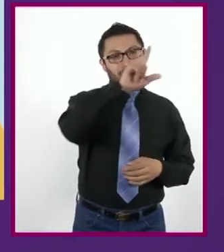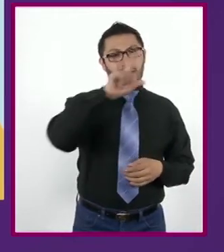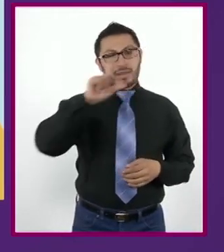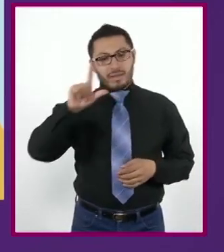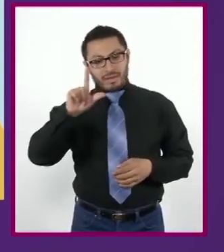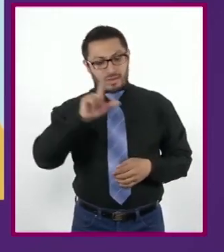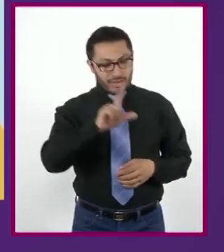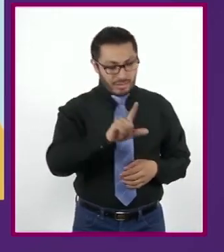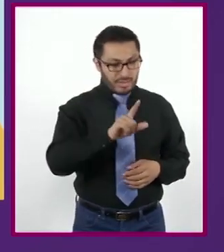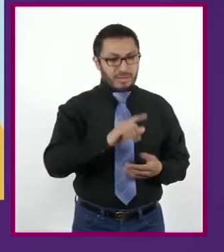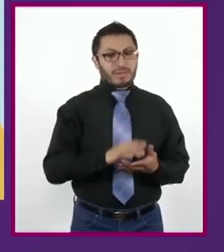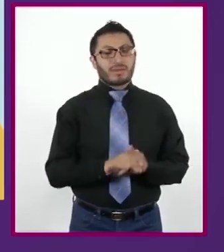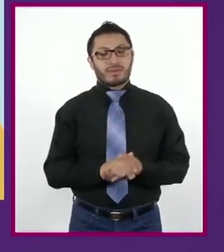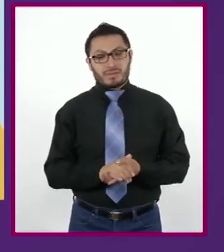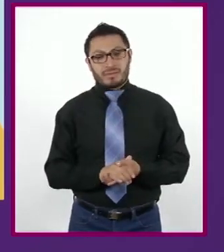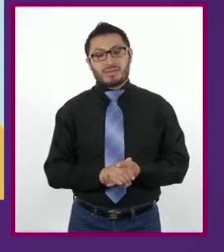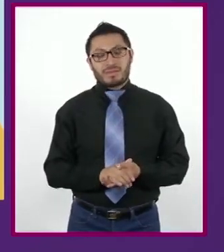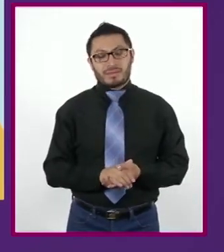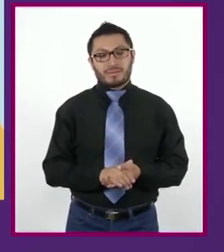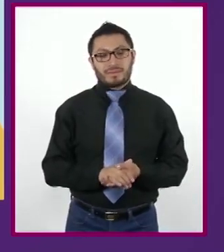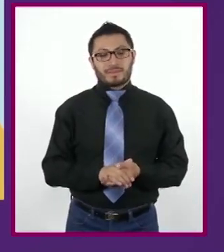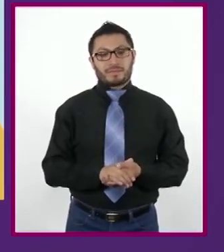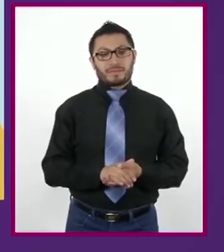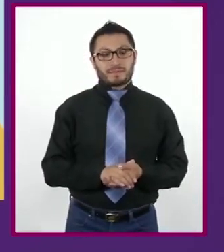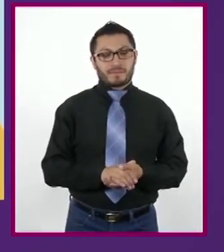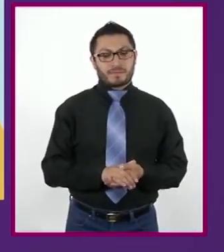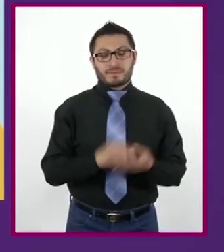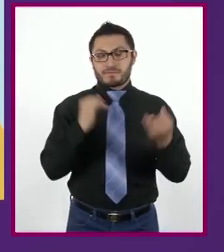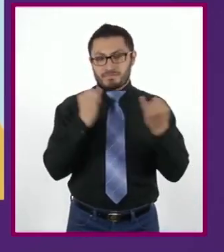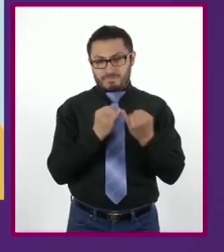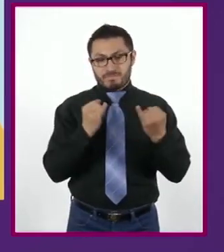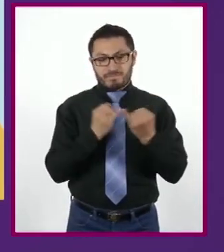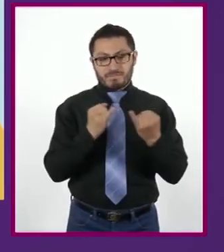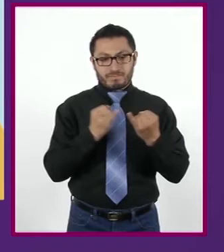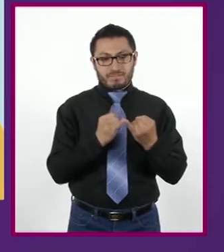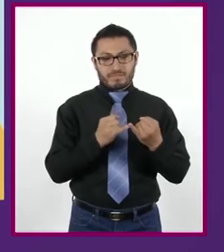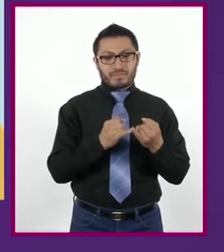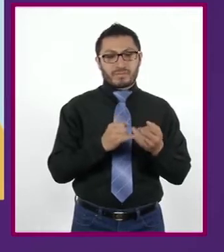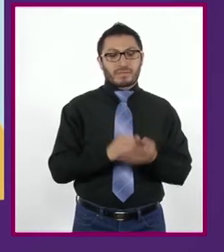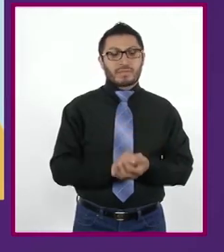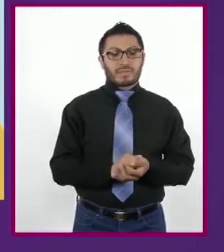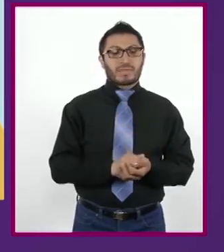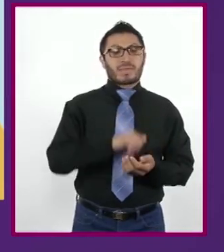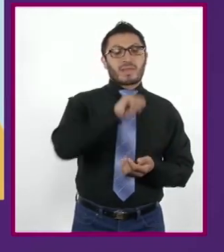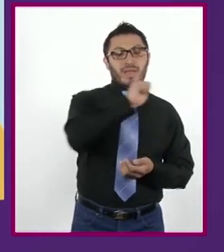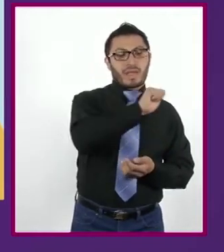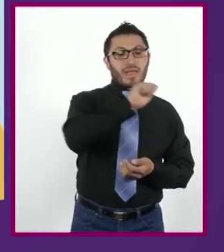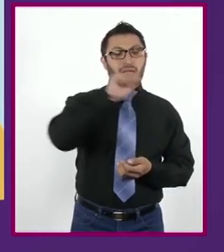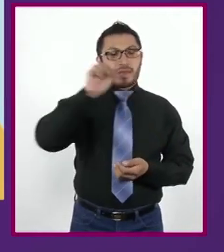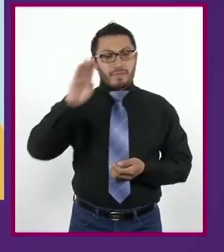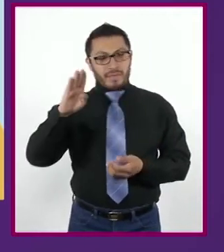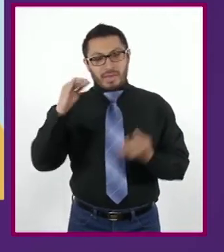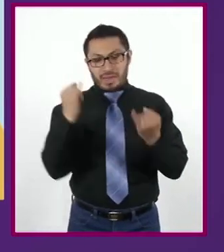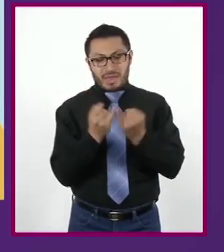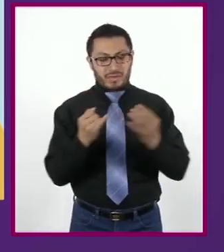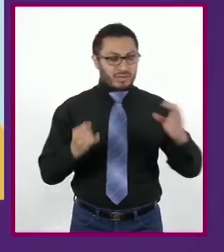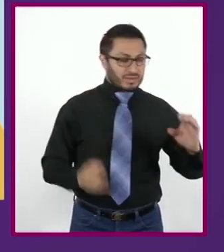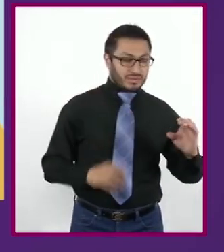congruencia LLL. AB es congruente con CD.